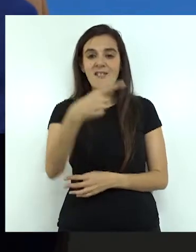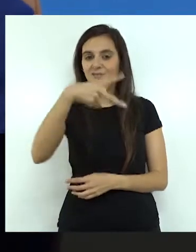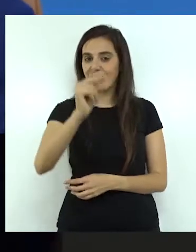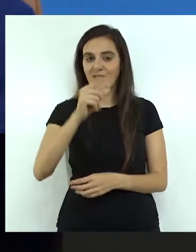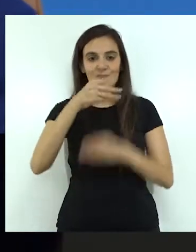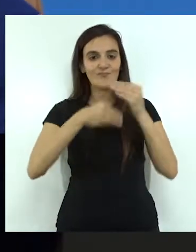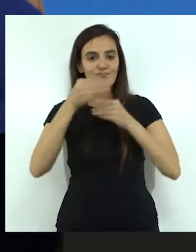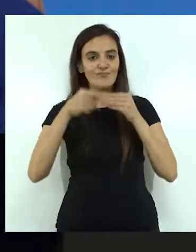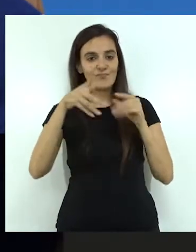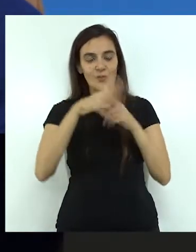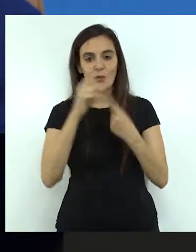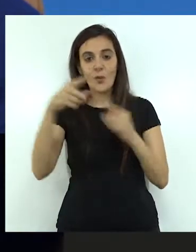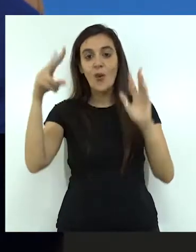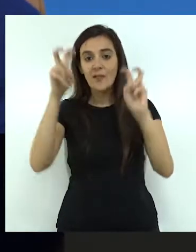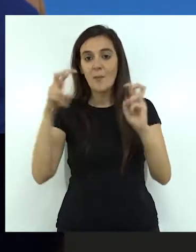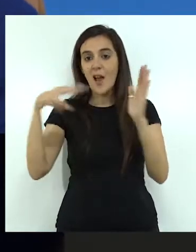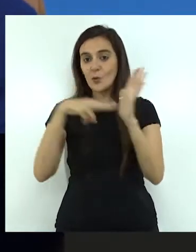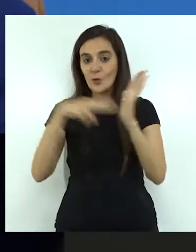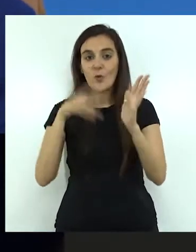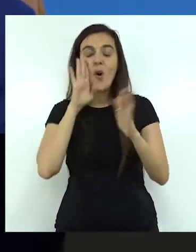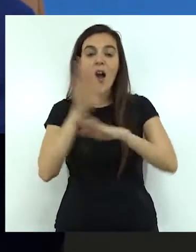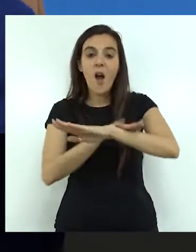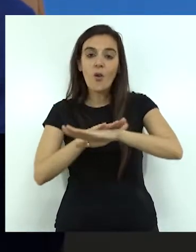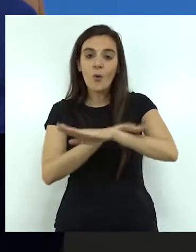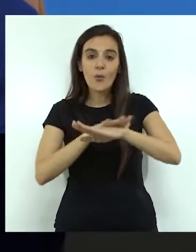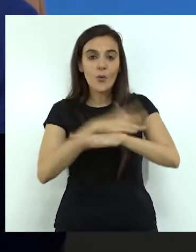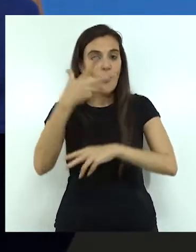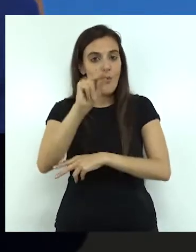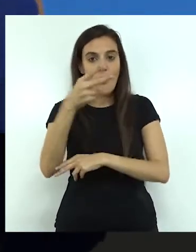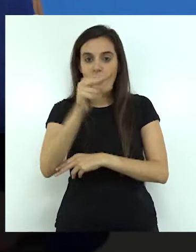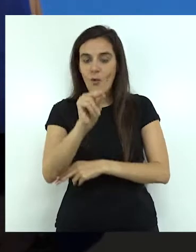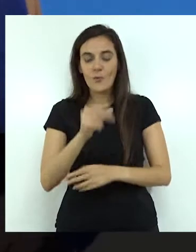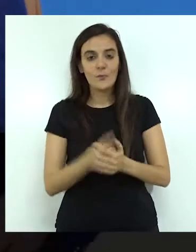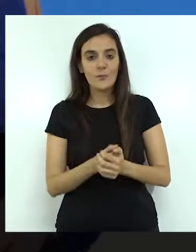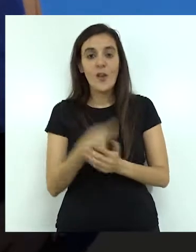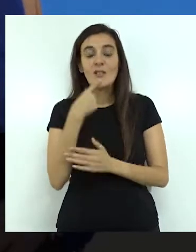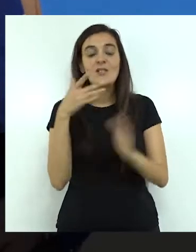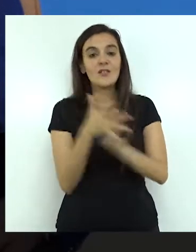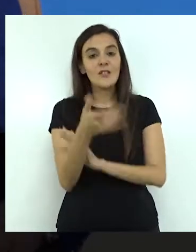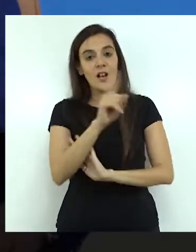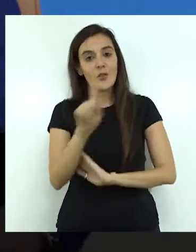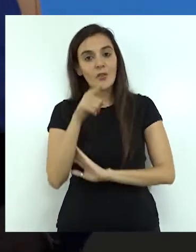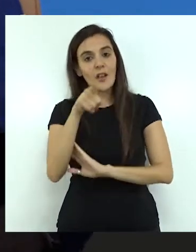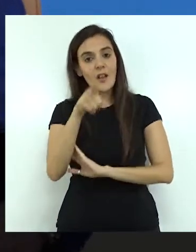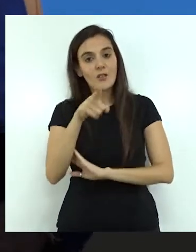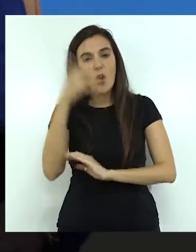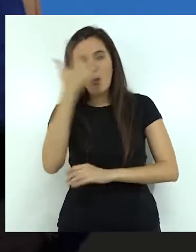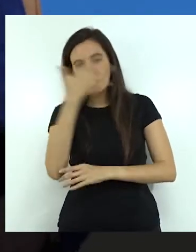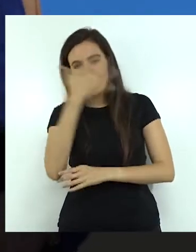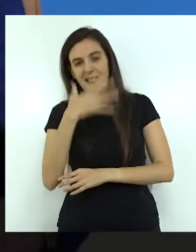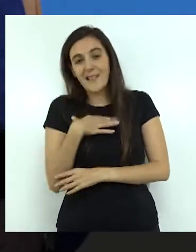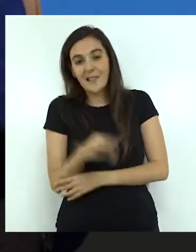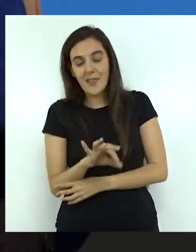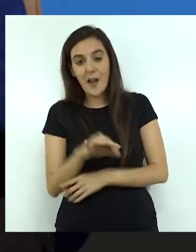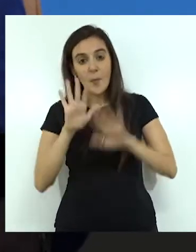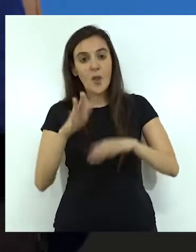enchufismo en este gobierno desde luego que no eso no significa que yo no tenga sospechas quizás pero esas